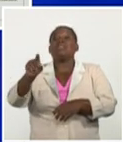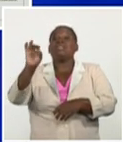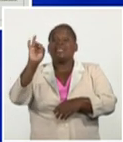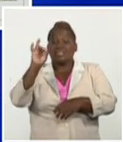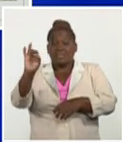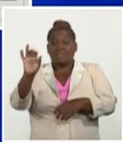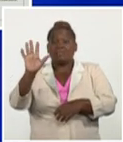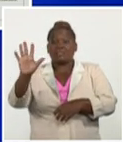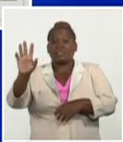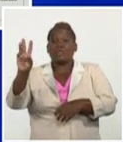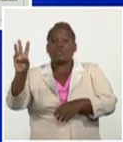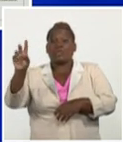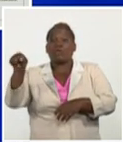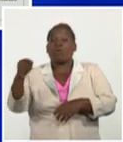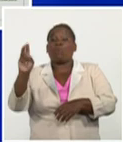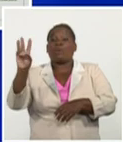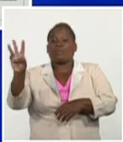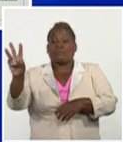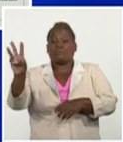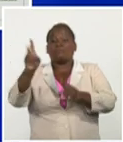753,3, Regla con